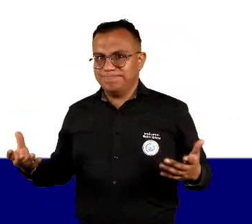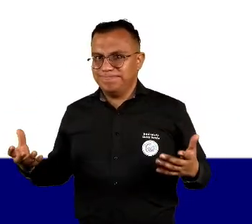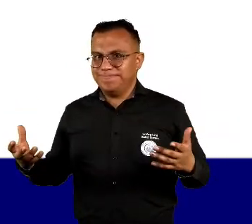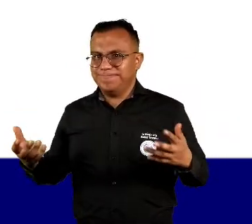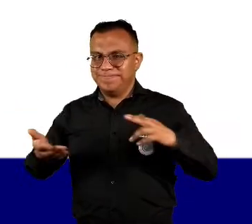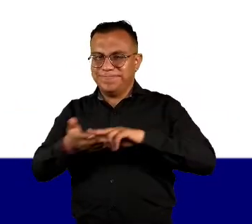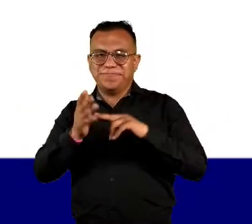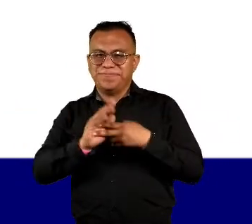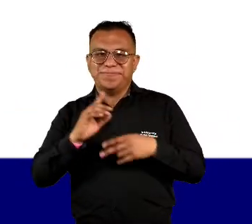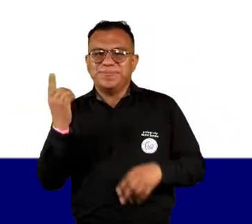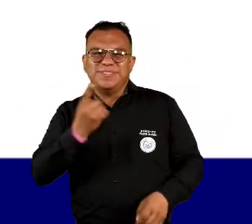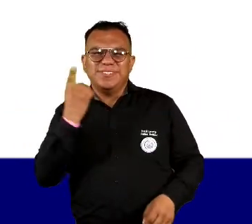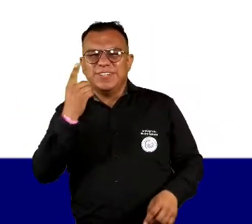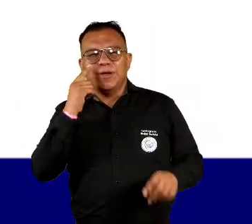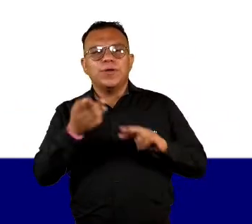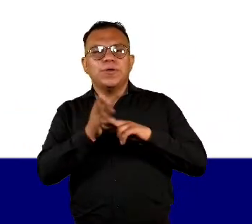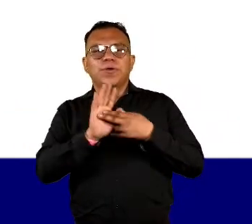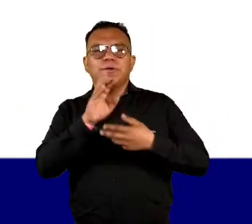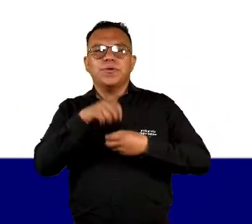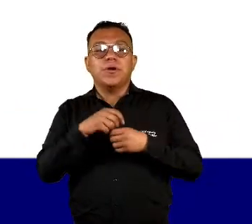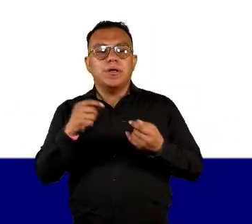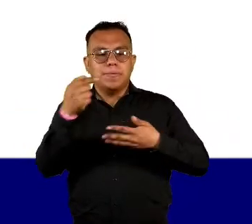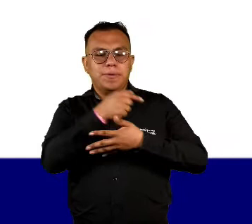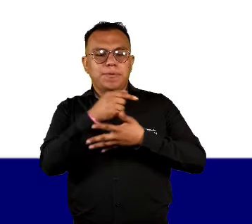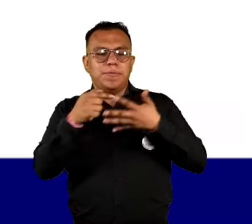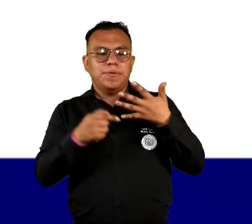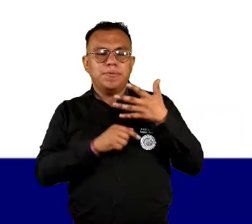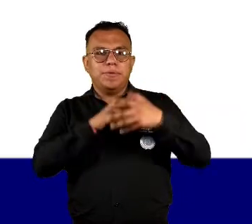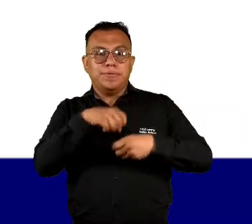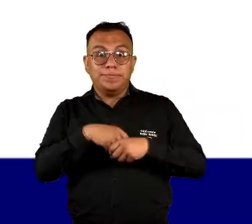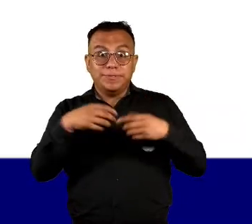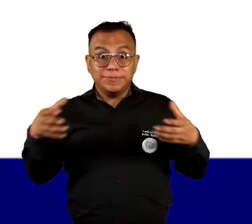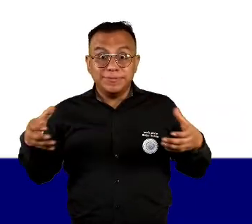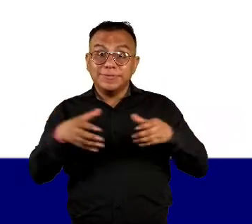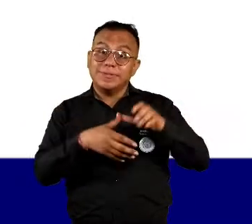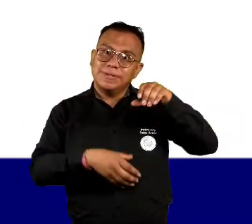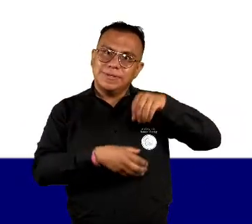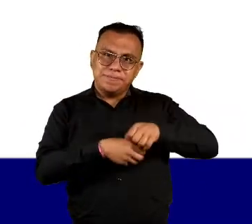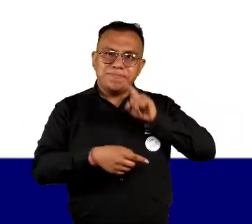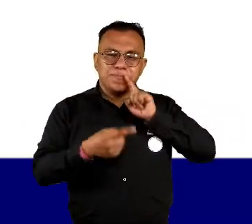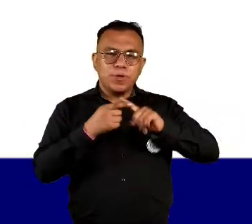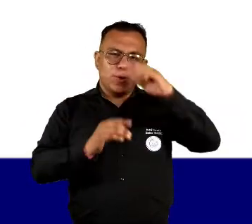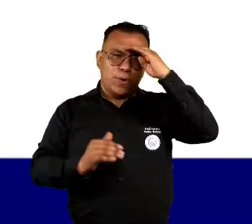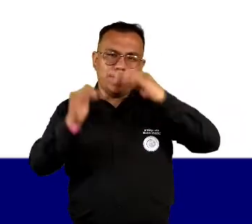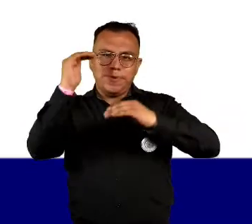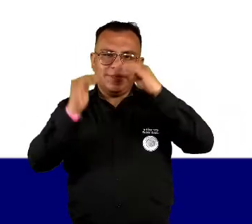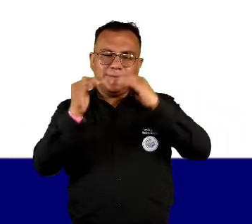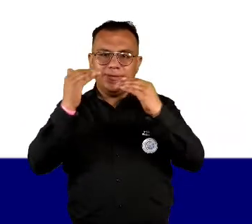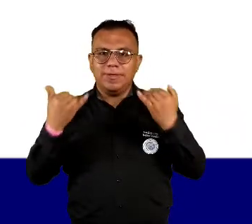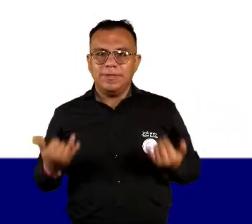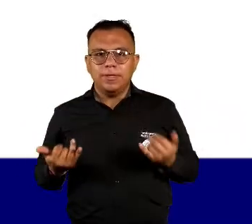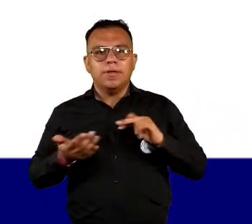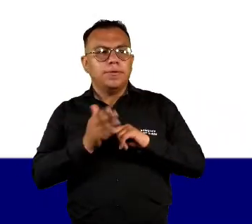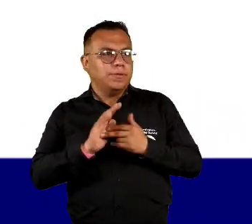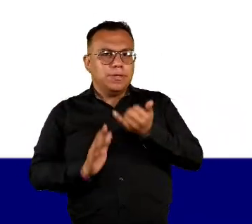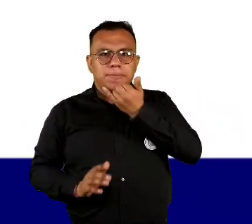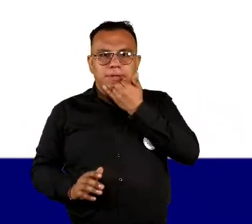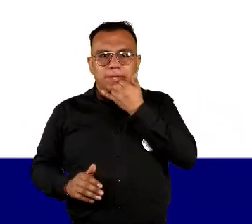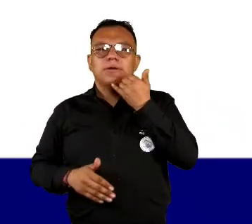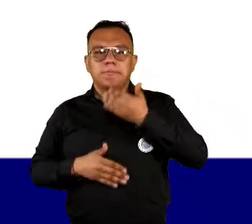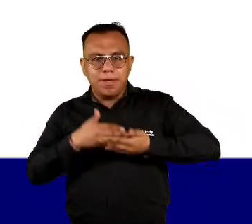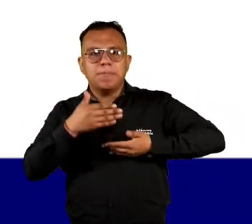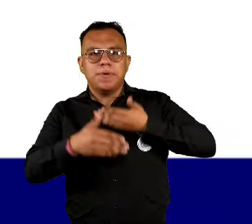no solamente hace ese ese elemento debido a que los publishers también tiene su competitividad entonces que empezaron a hacer